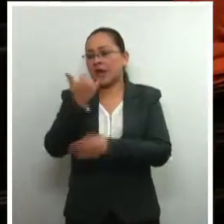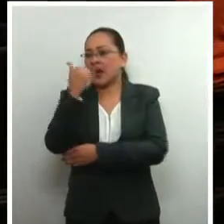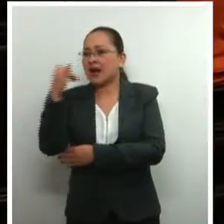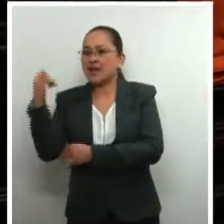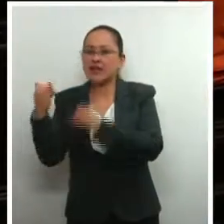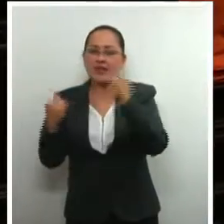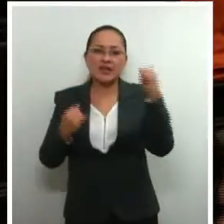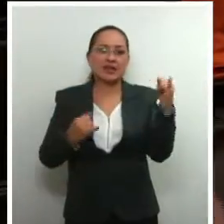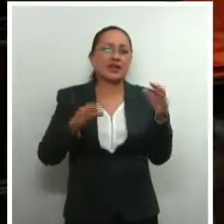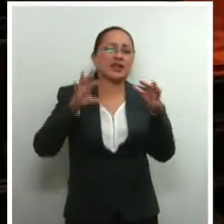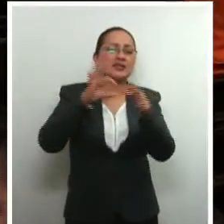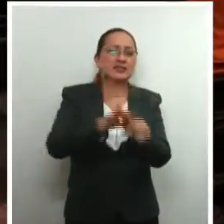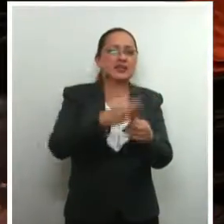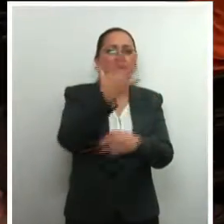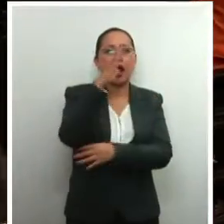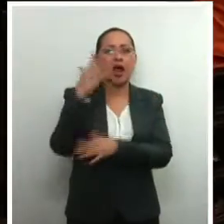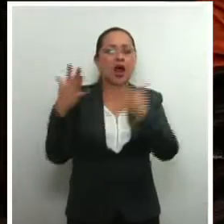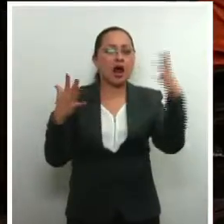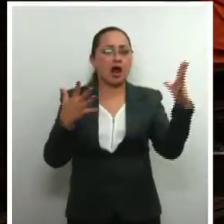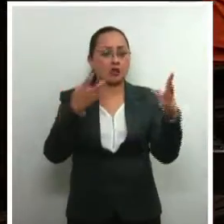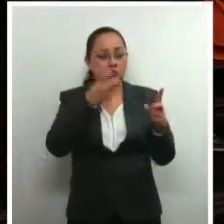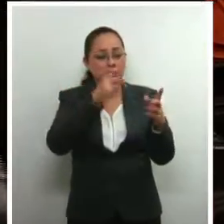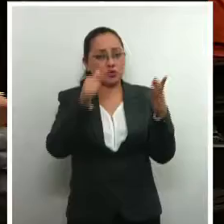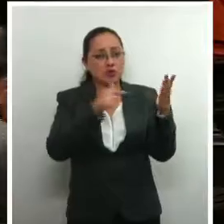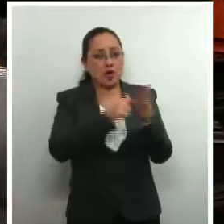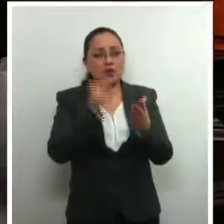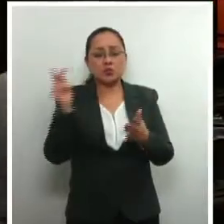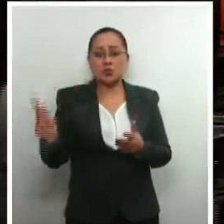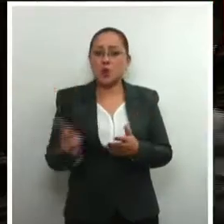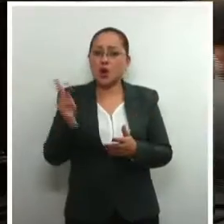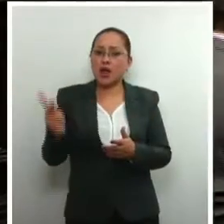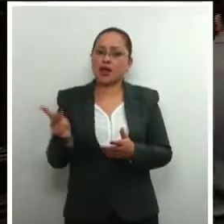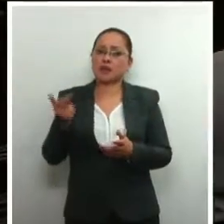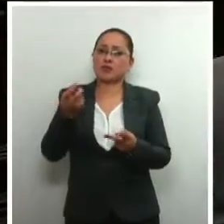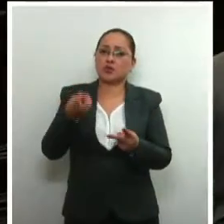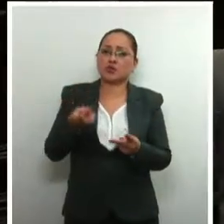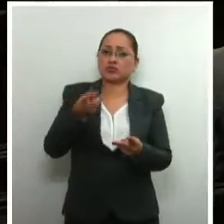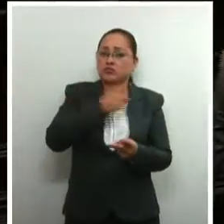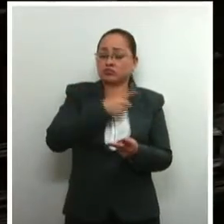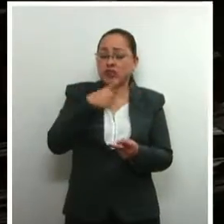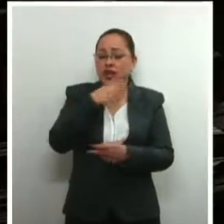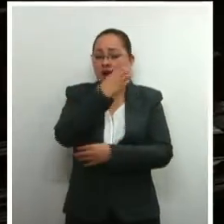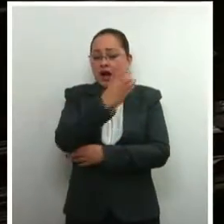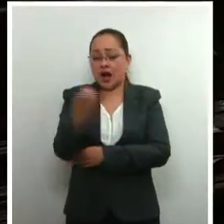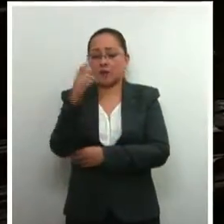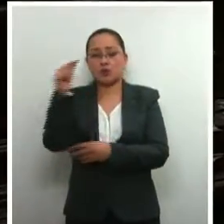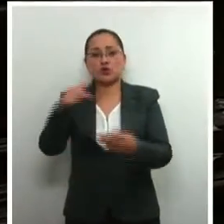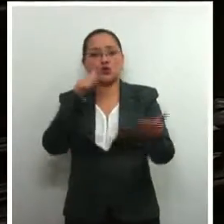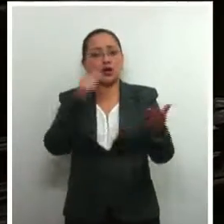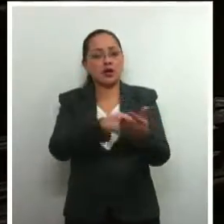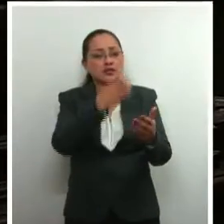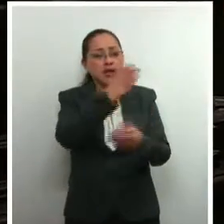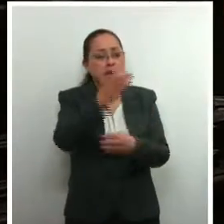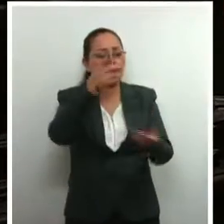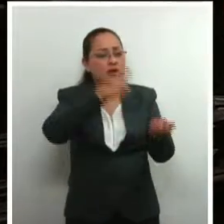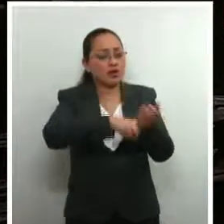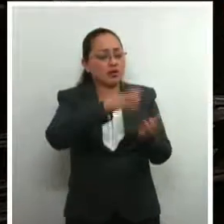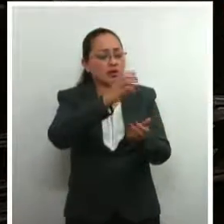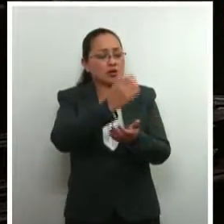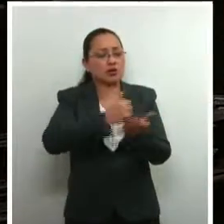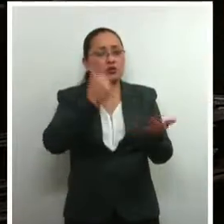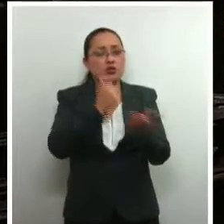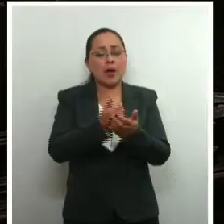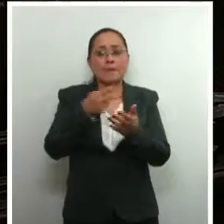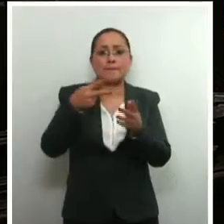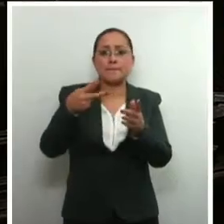hay todavía de espacios rurales y de zonas verdes en la ciudad y parques